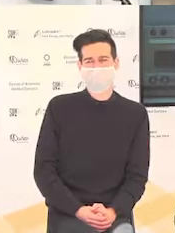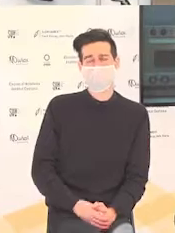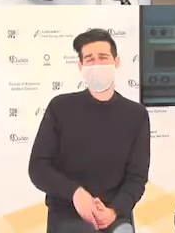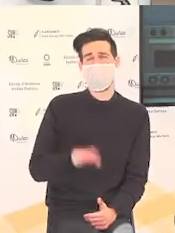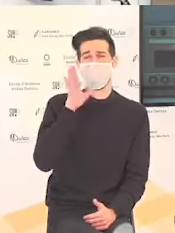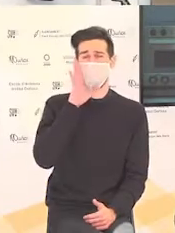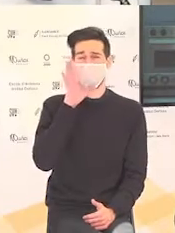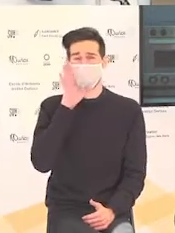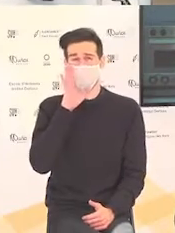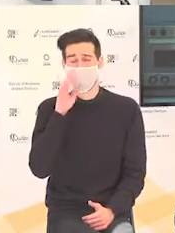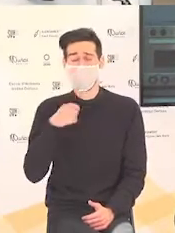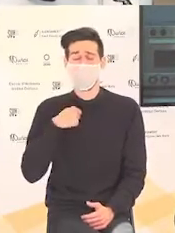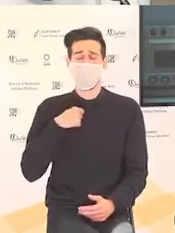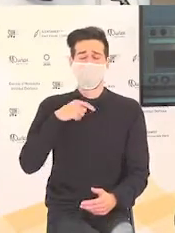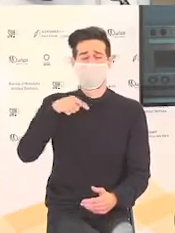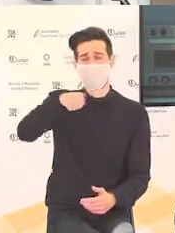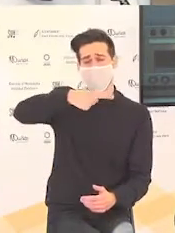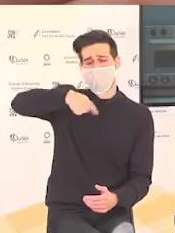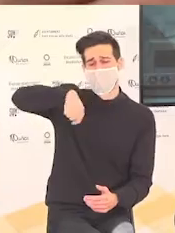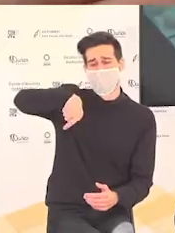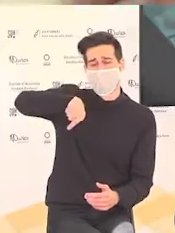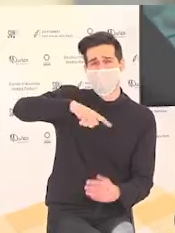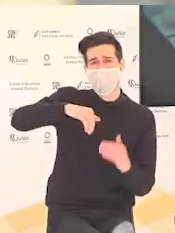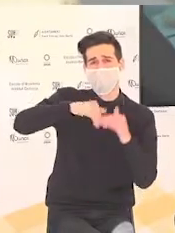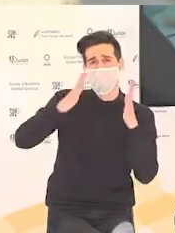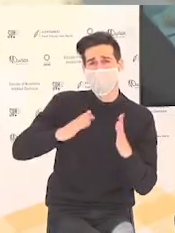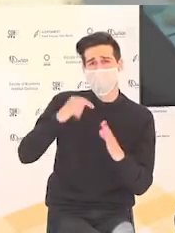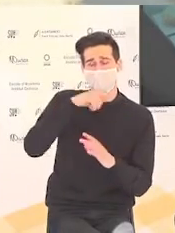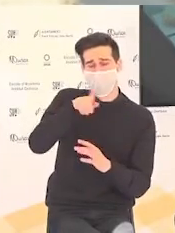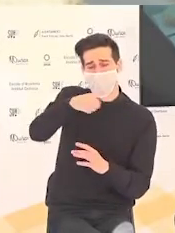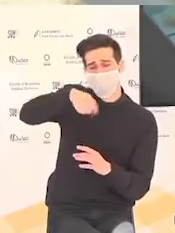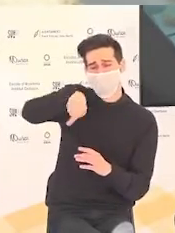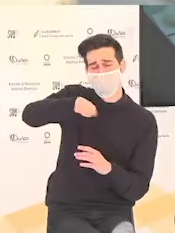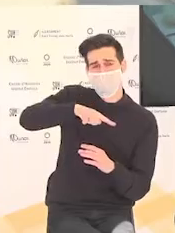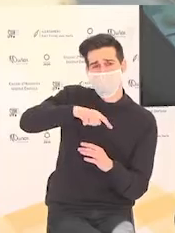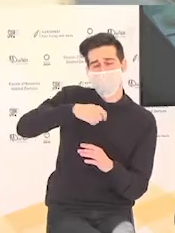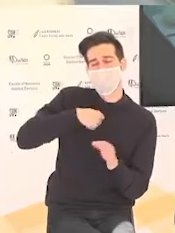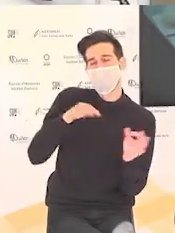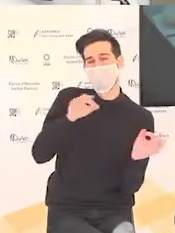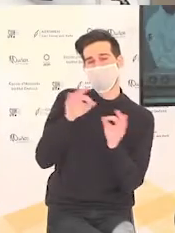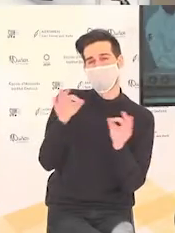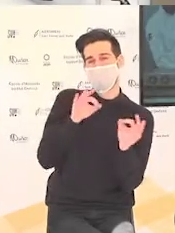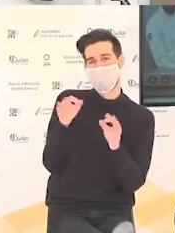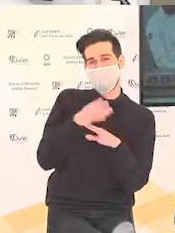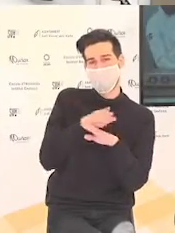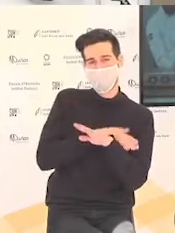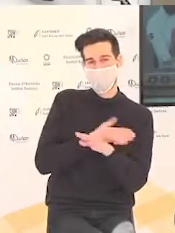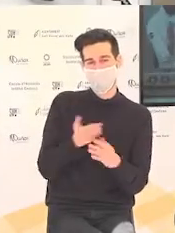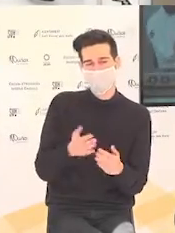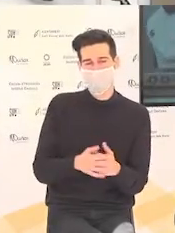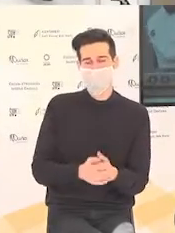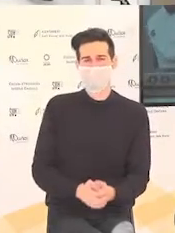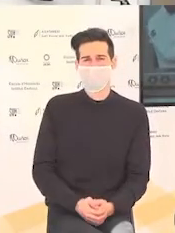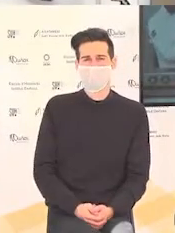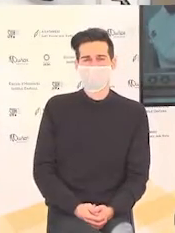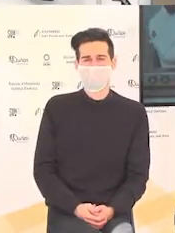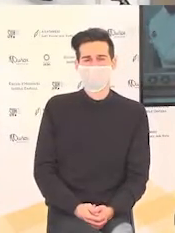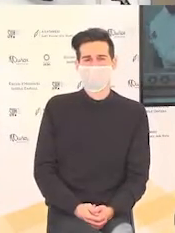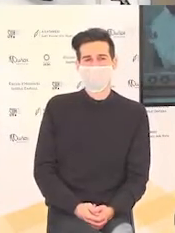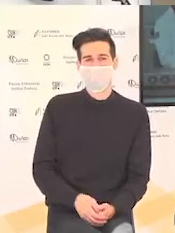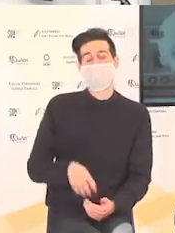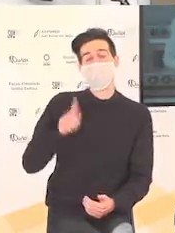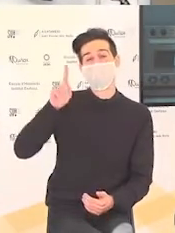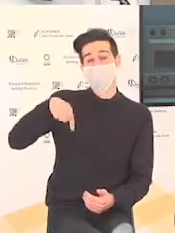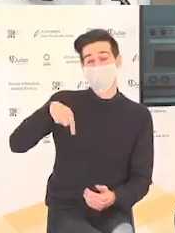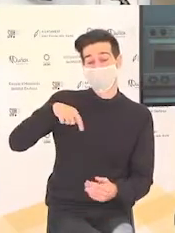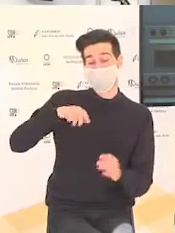pastelería voy por la mañana, tengo estos, ya están preparados. I've got my 20 frozen coulis balls in the freezer. También tengo